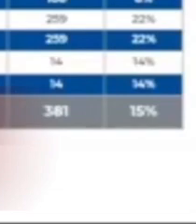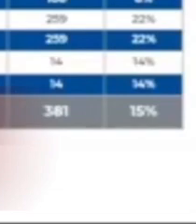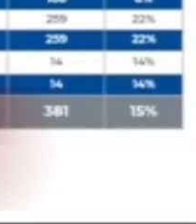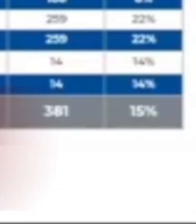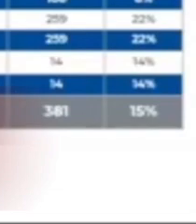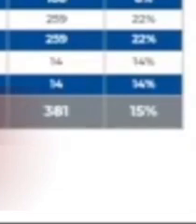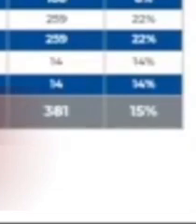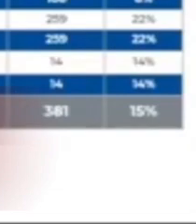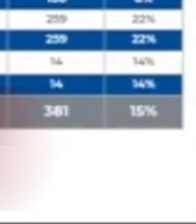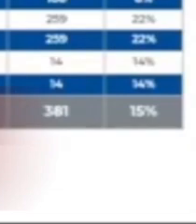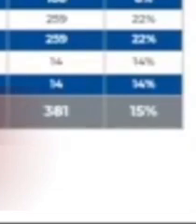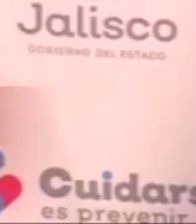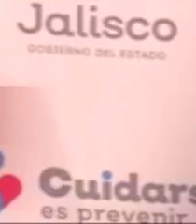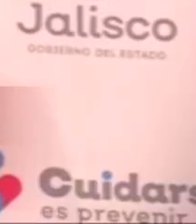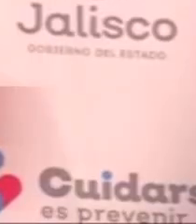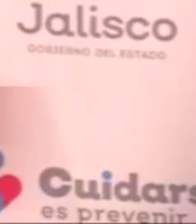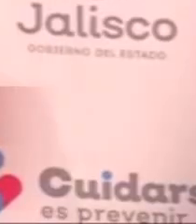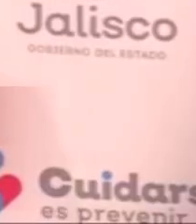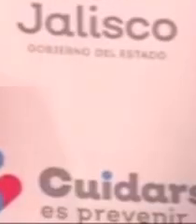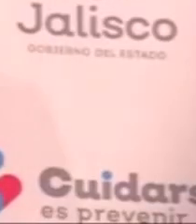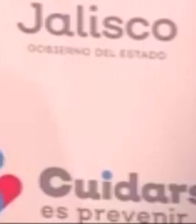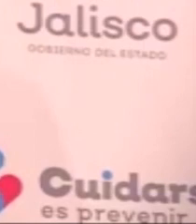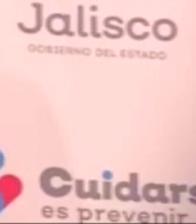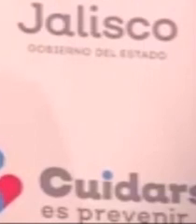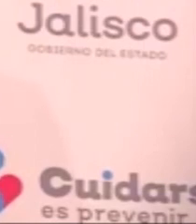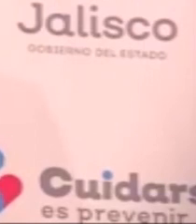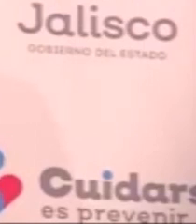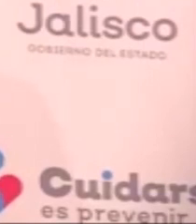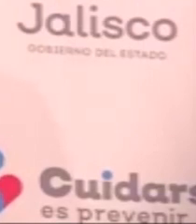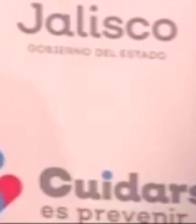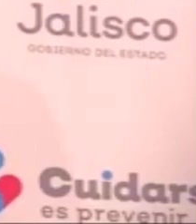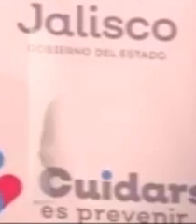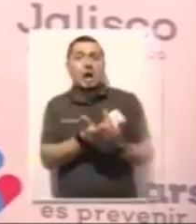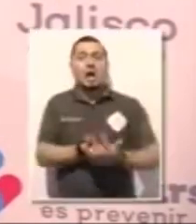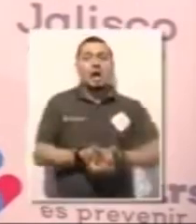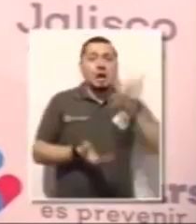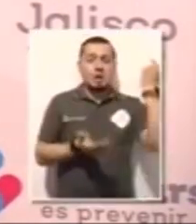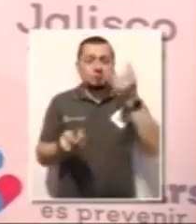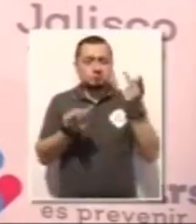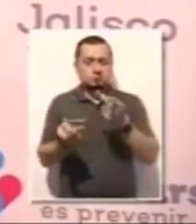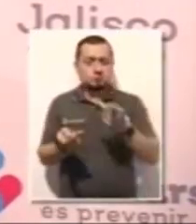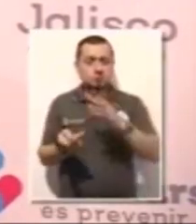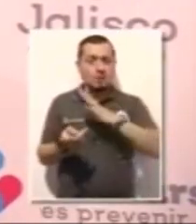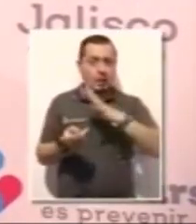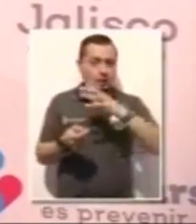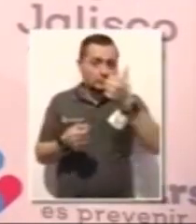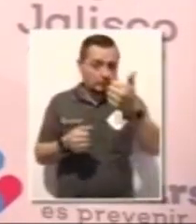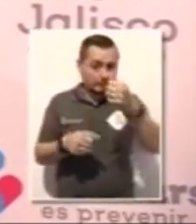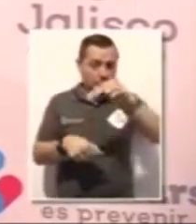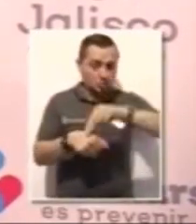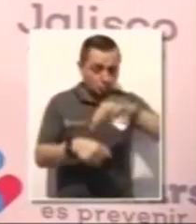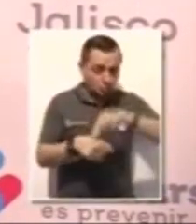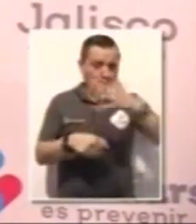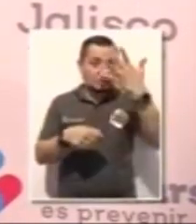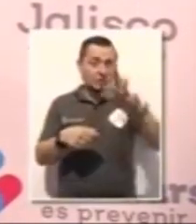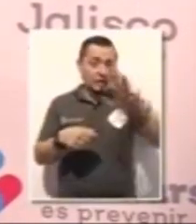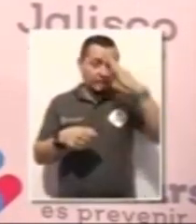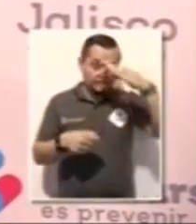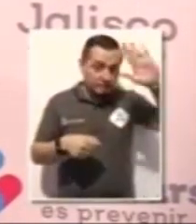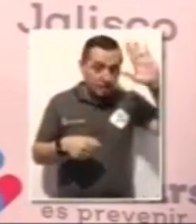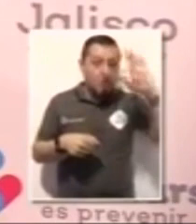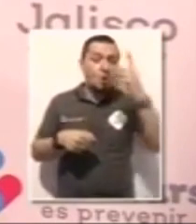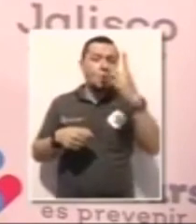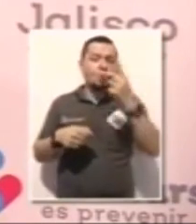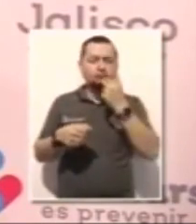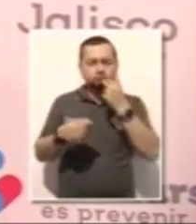síntomas leves y se encuentran estables hay 6 médicos 10 enfermeras un